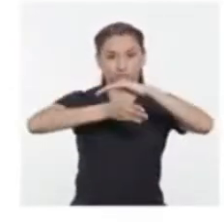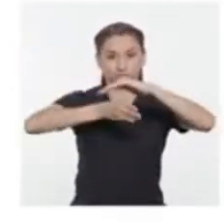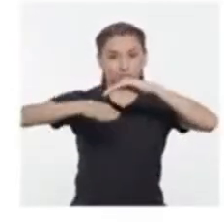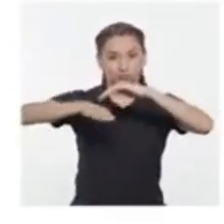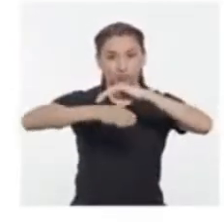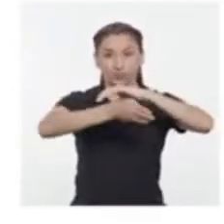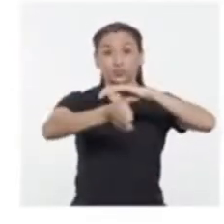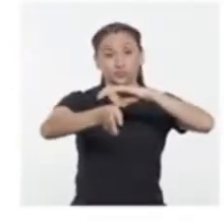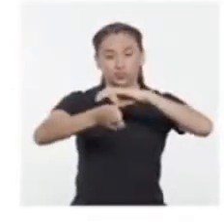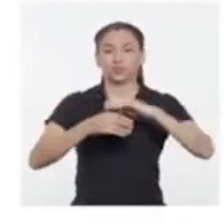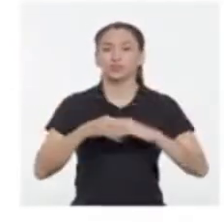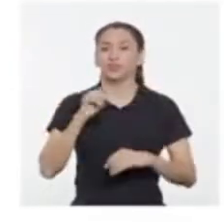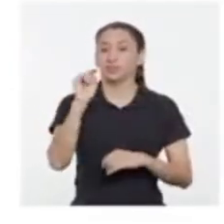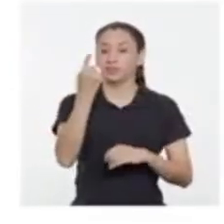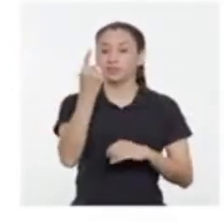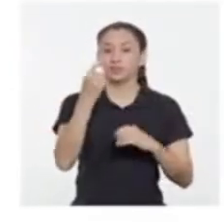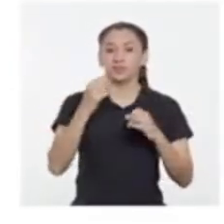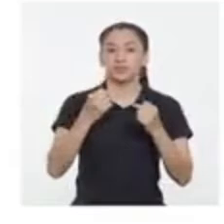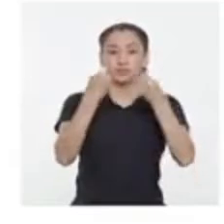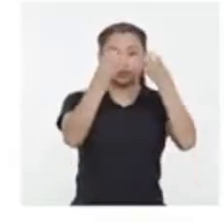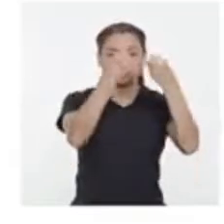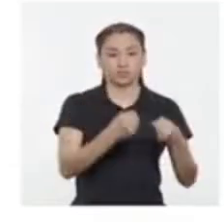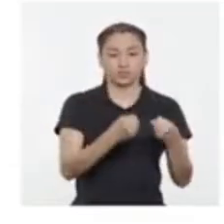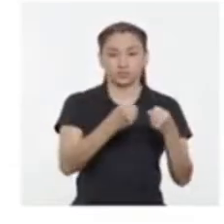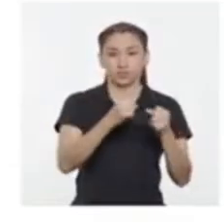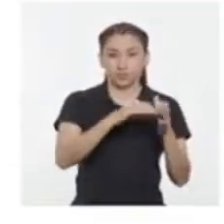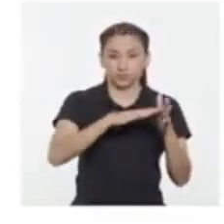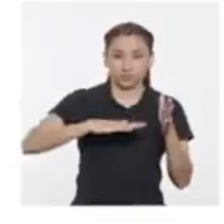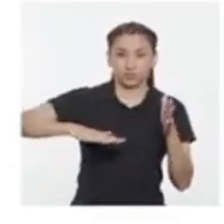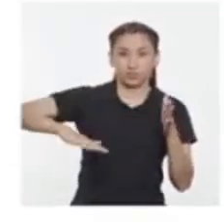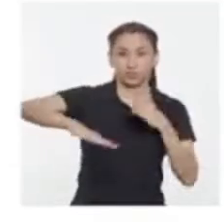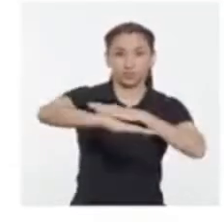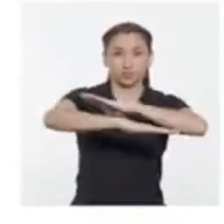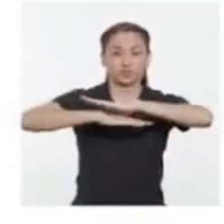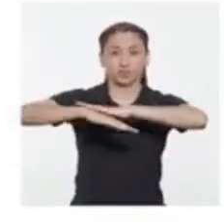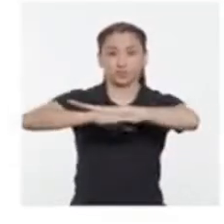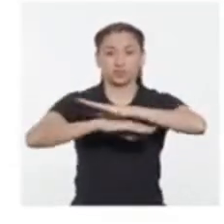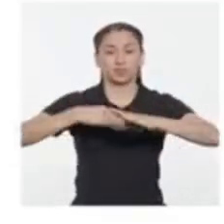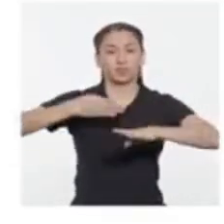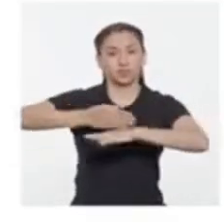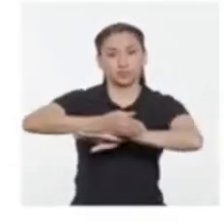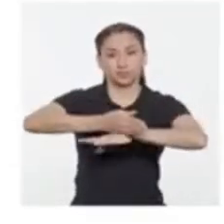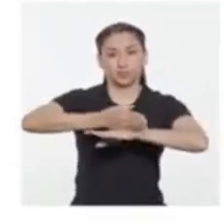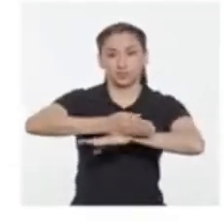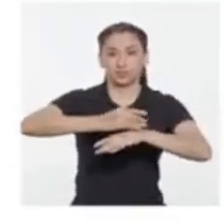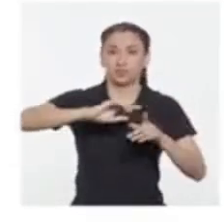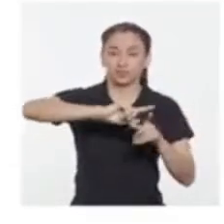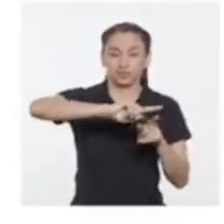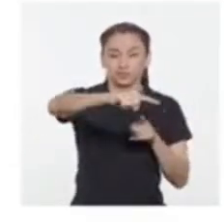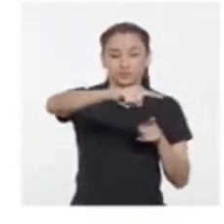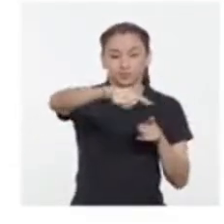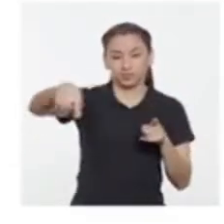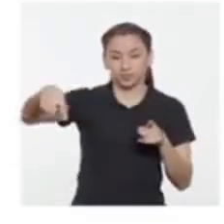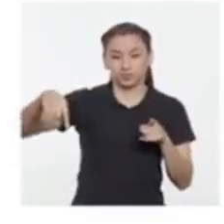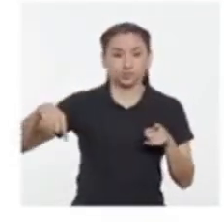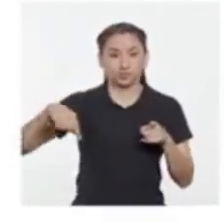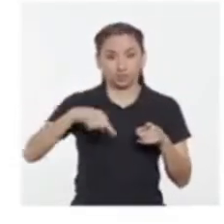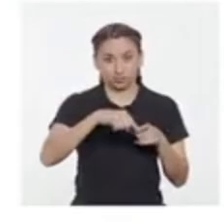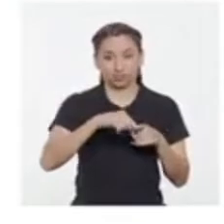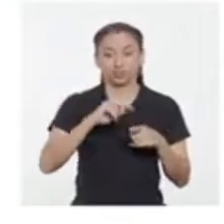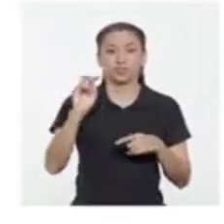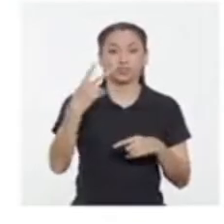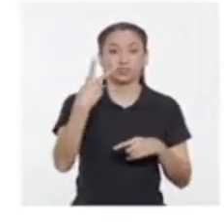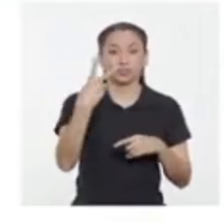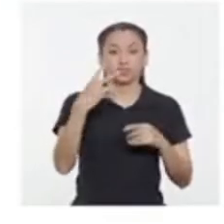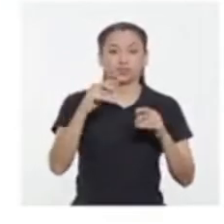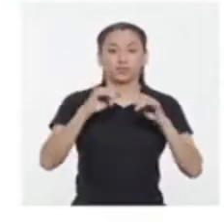de túnel. Primero, instalar la base de la estructura del fitotoldo con listones de madera en todo el perímetro.